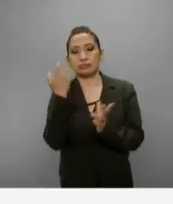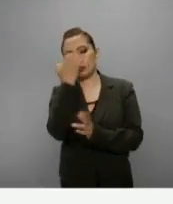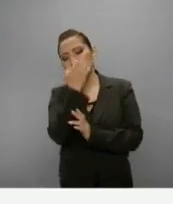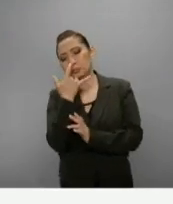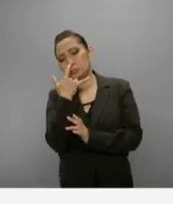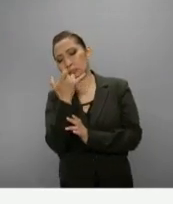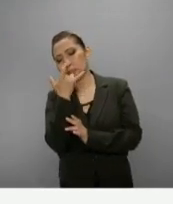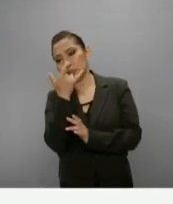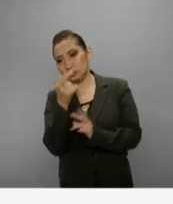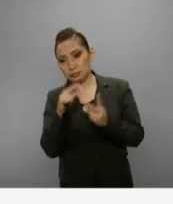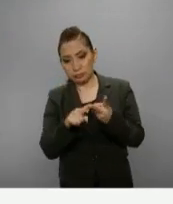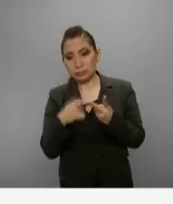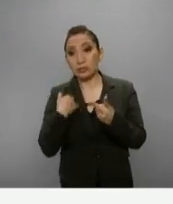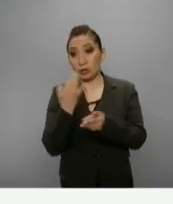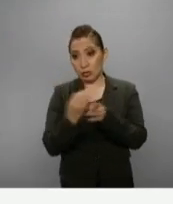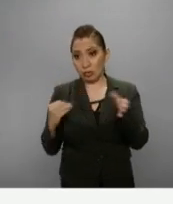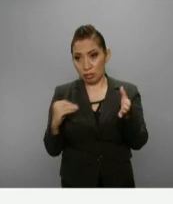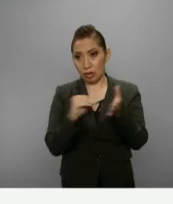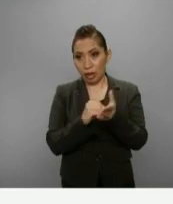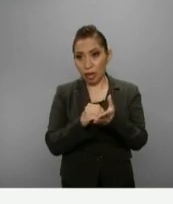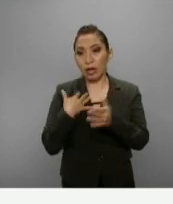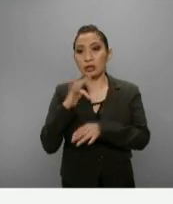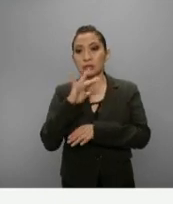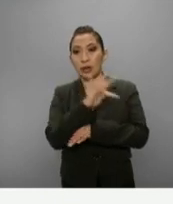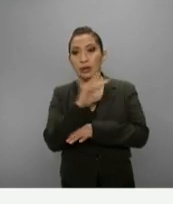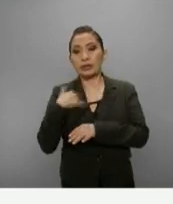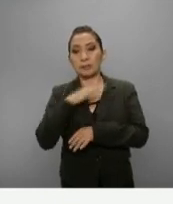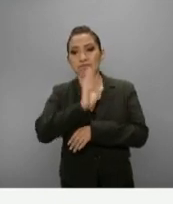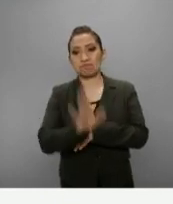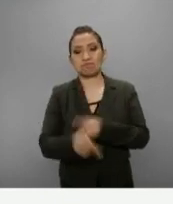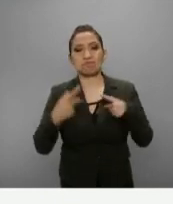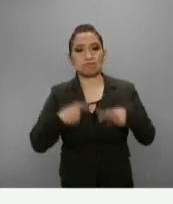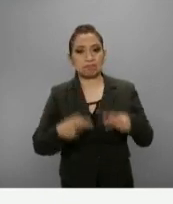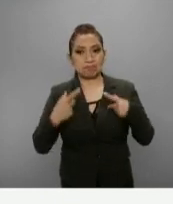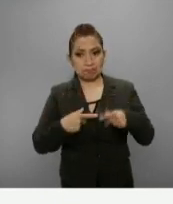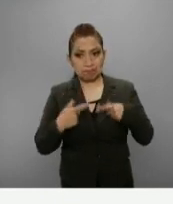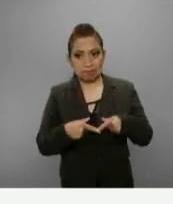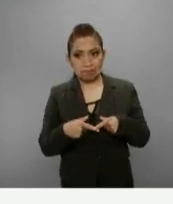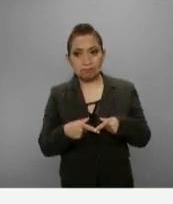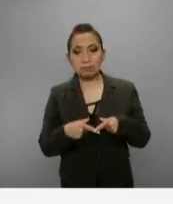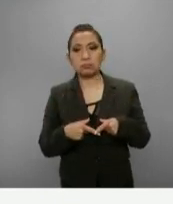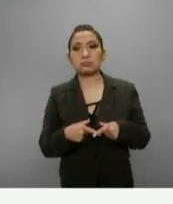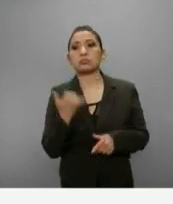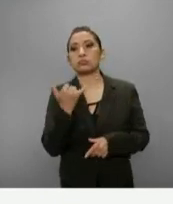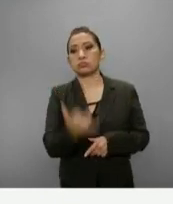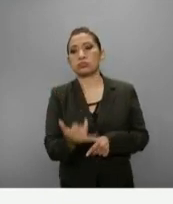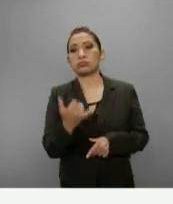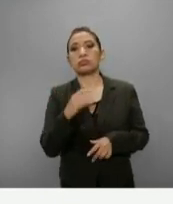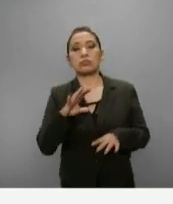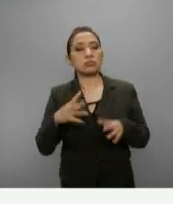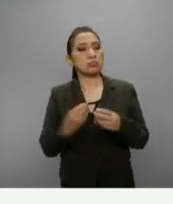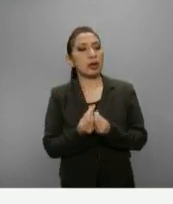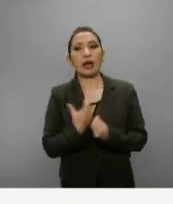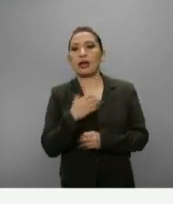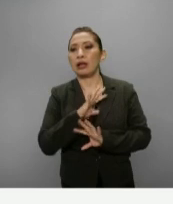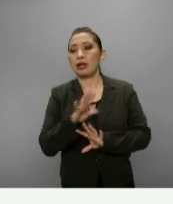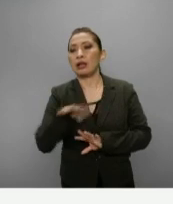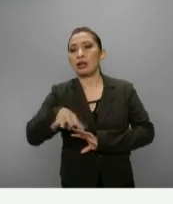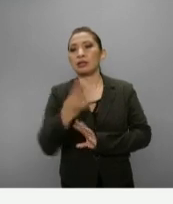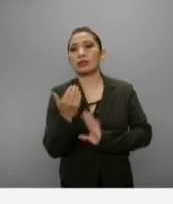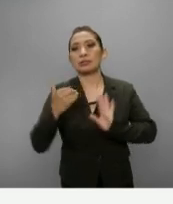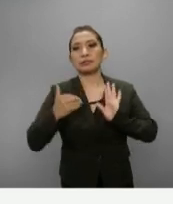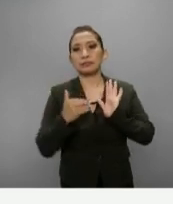4.653 casos sospechosos, se actualizan también a 50 las defunciones ocurridas y son prácticamente